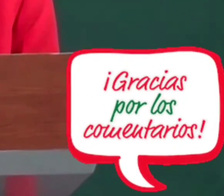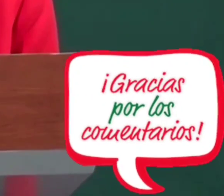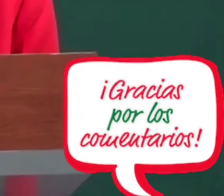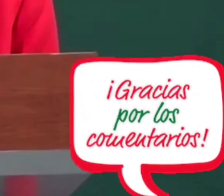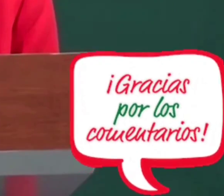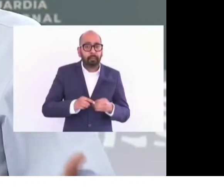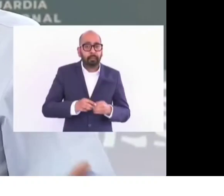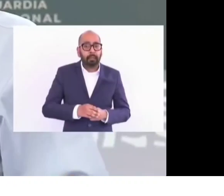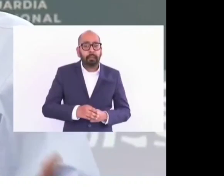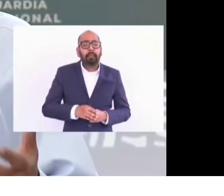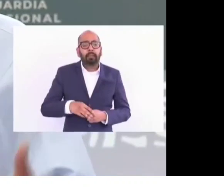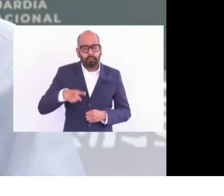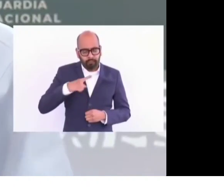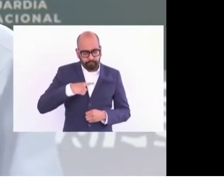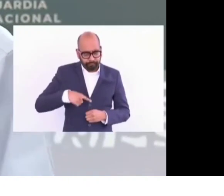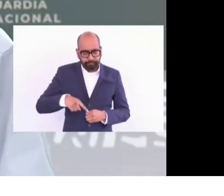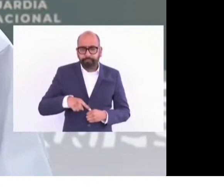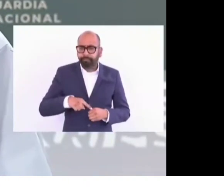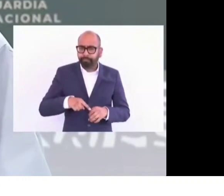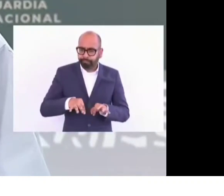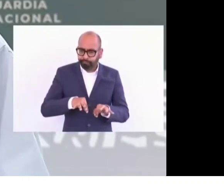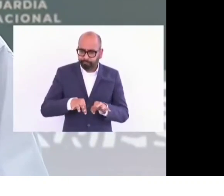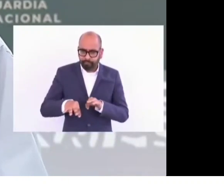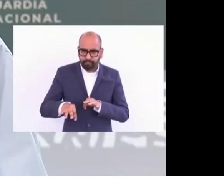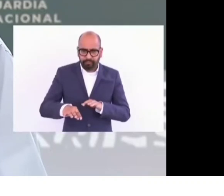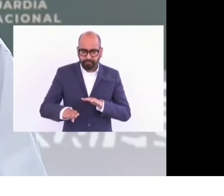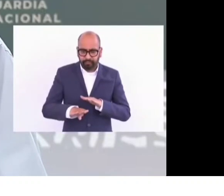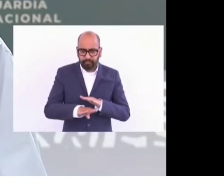abajo. Abajo,